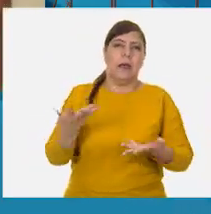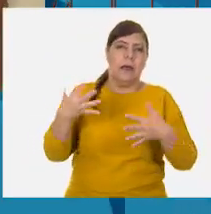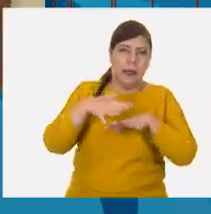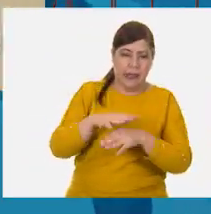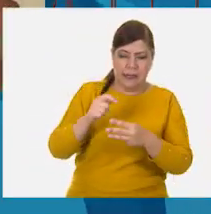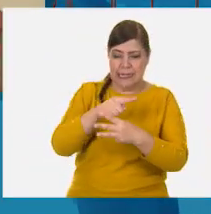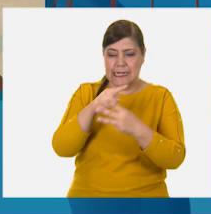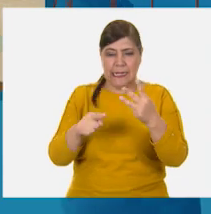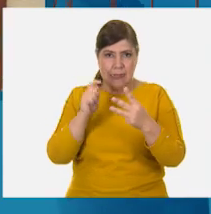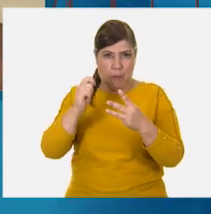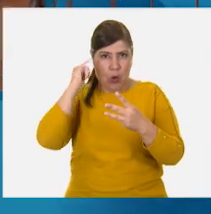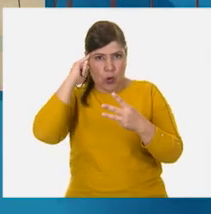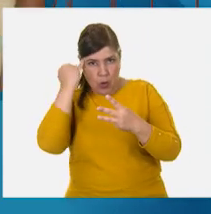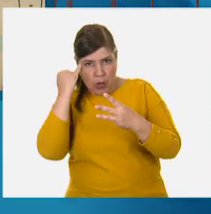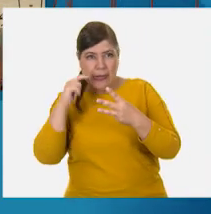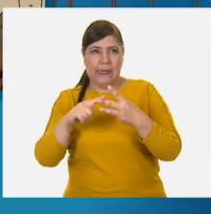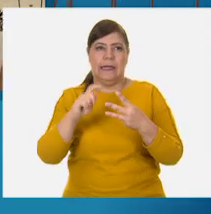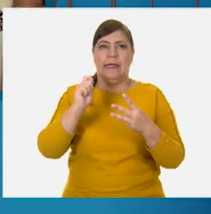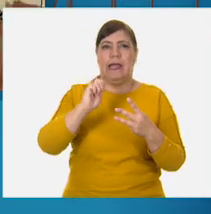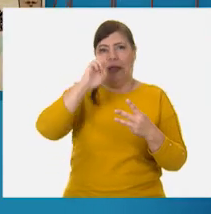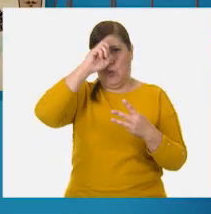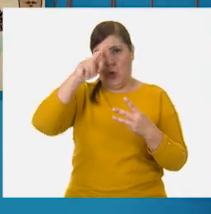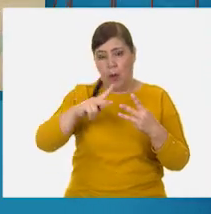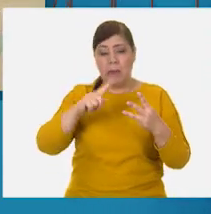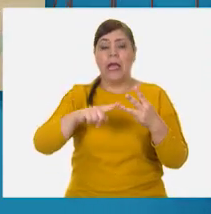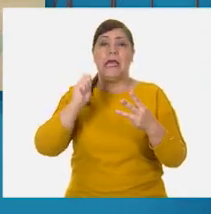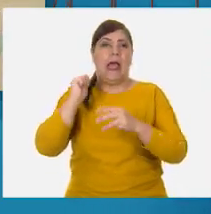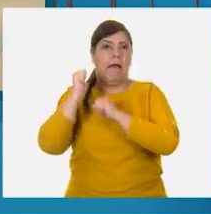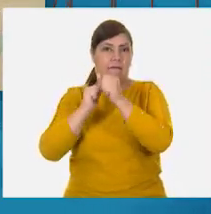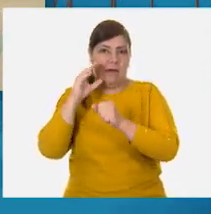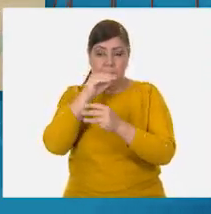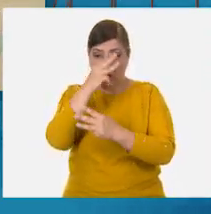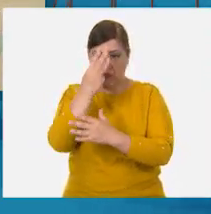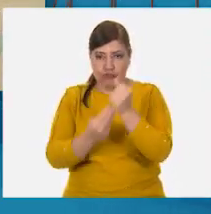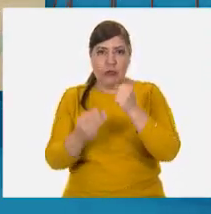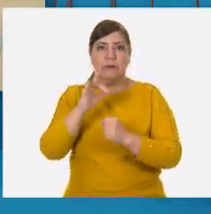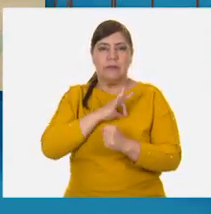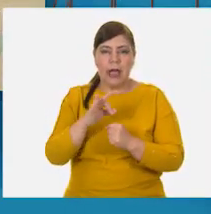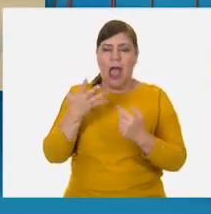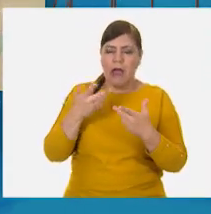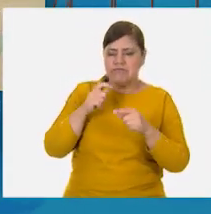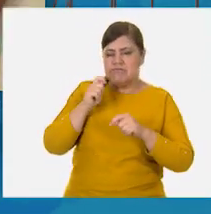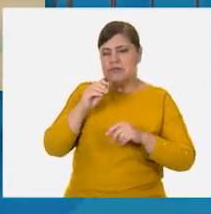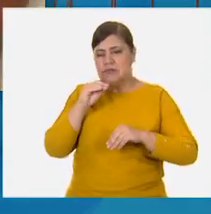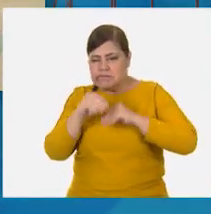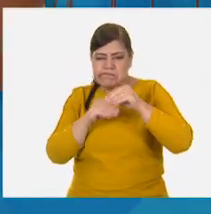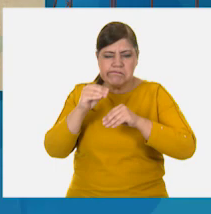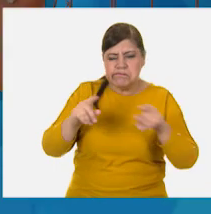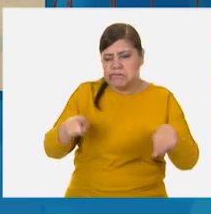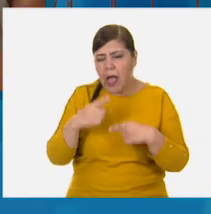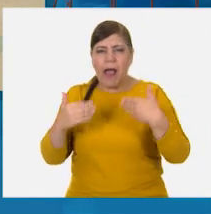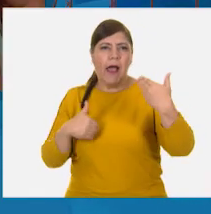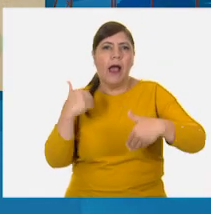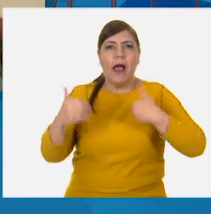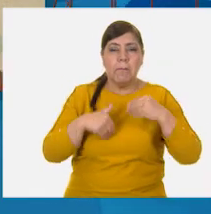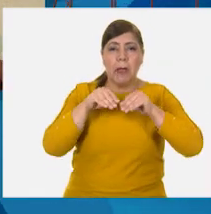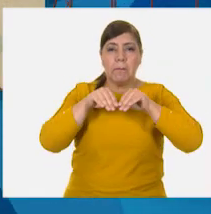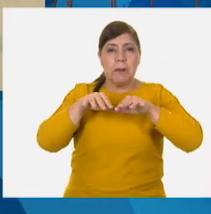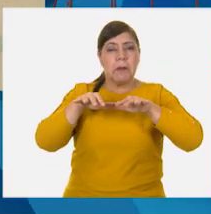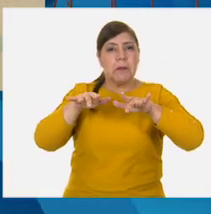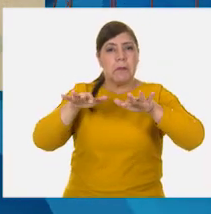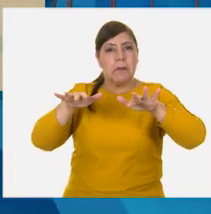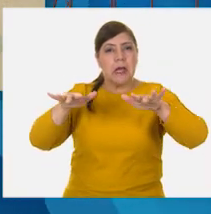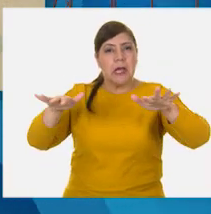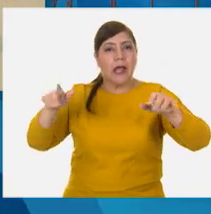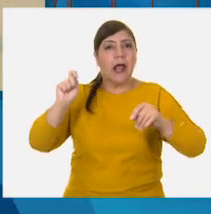raíz, la indígena, africana y europea. Su manera de hacer música y divertirse con ella se fue expandiendo por el litoral central